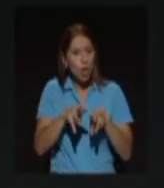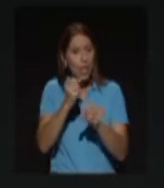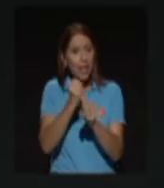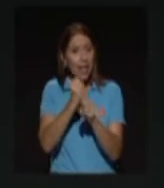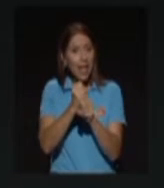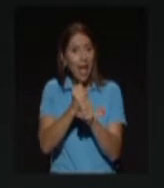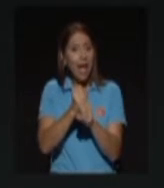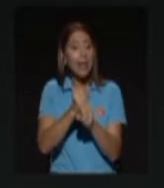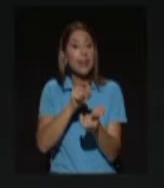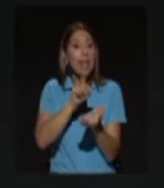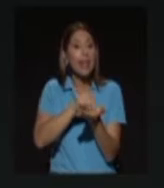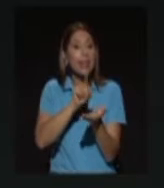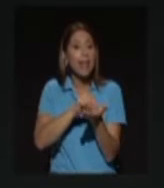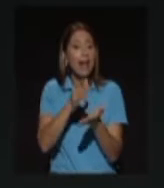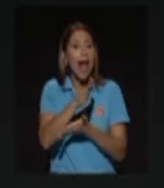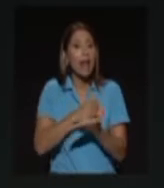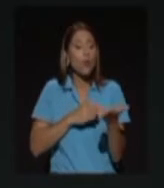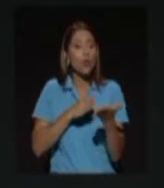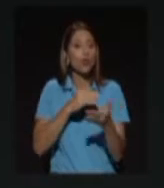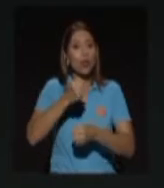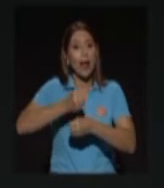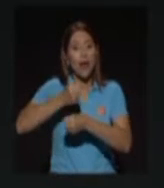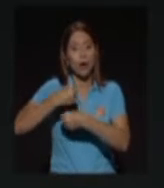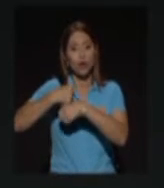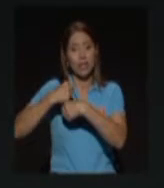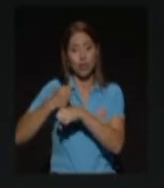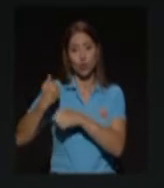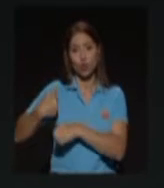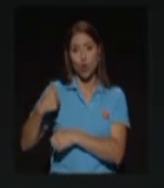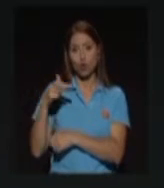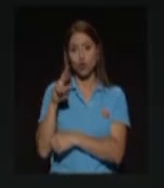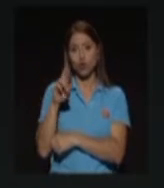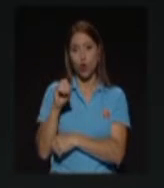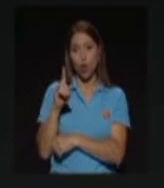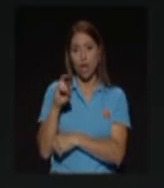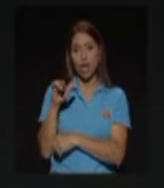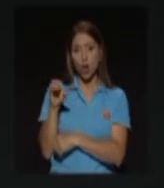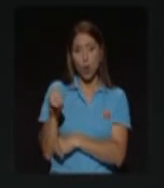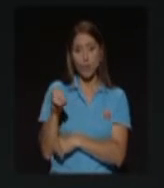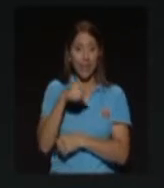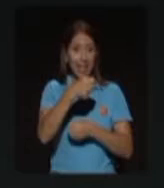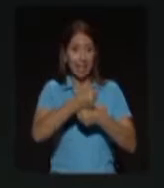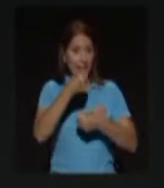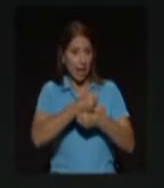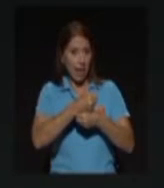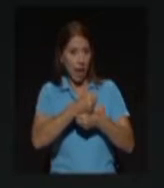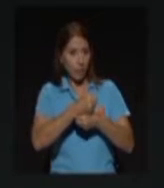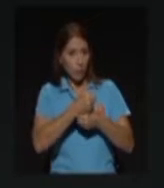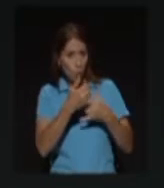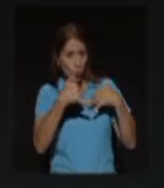de los trabajos de don Rodrigo, y en esa tarea, si no entiendo mal,